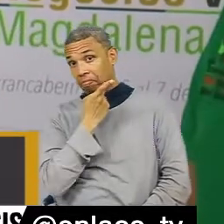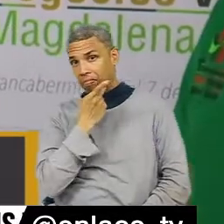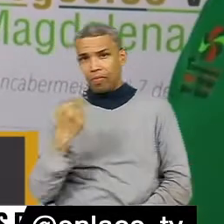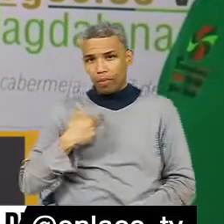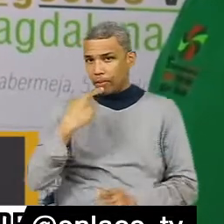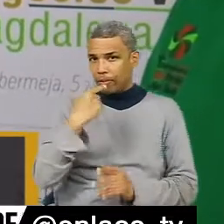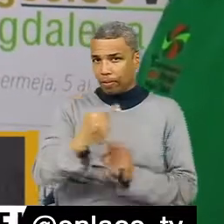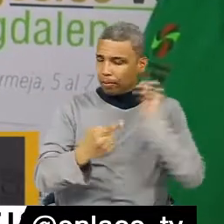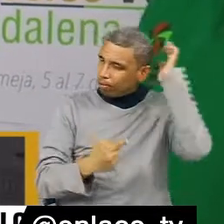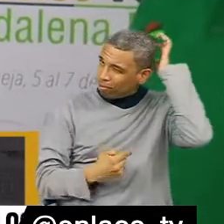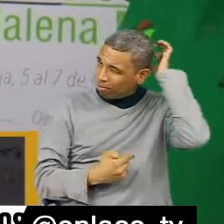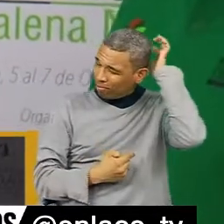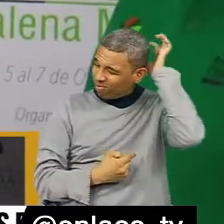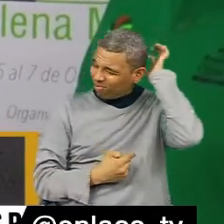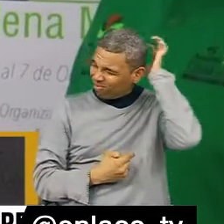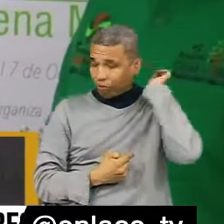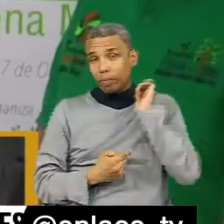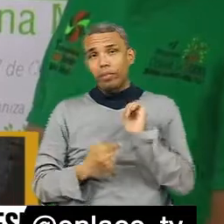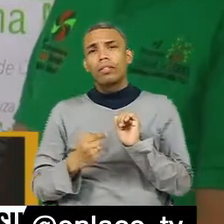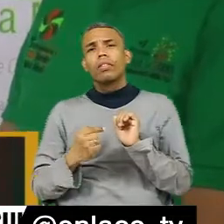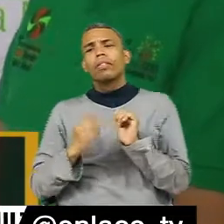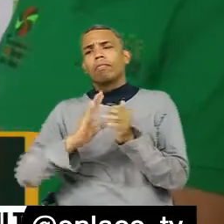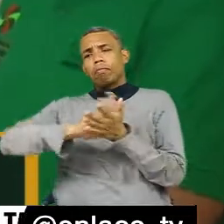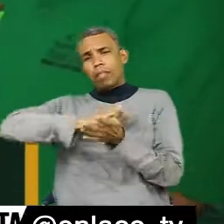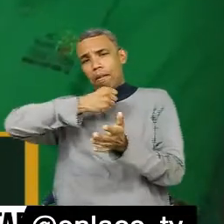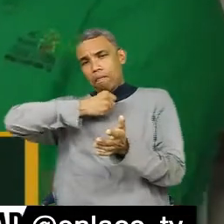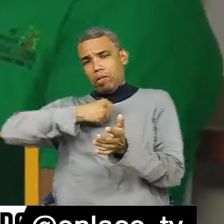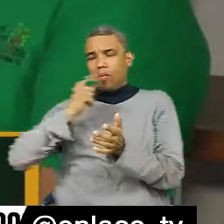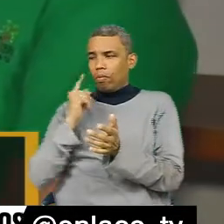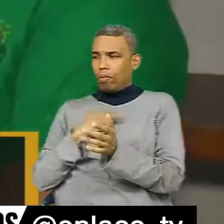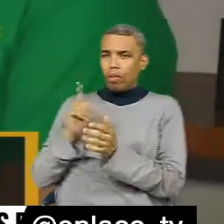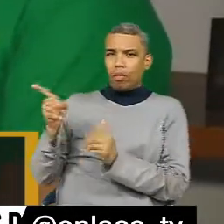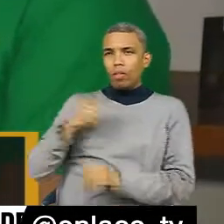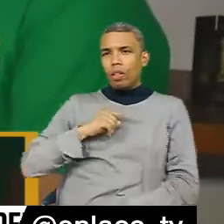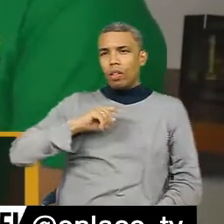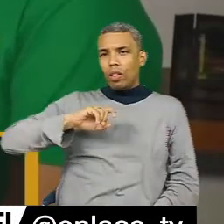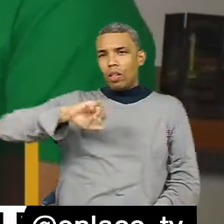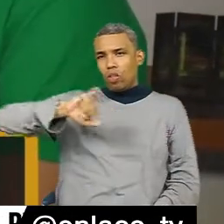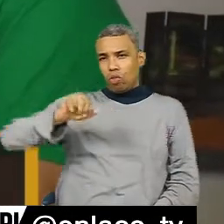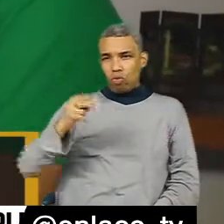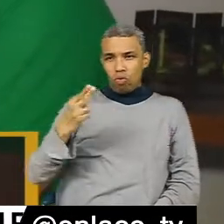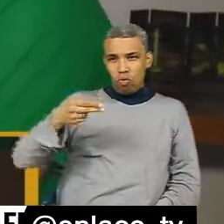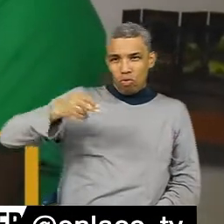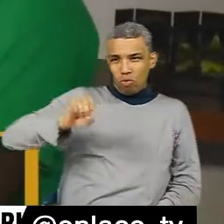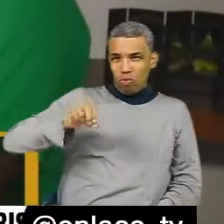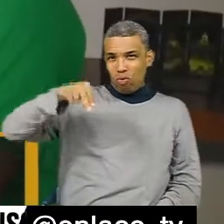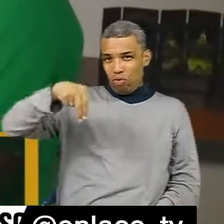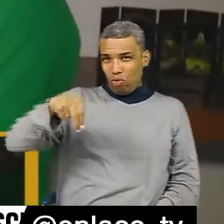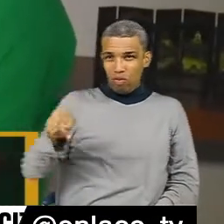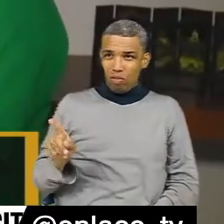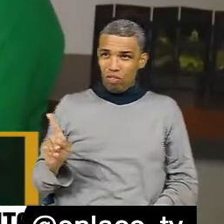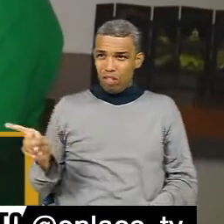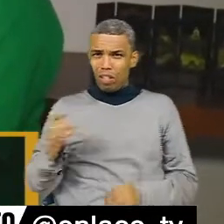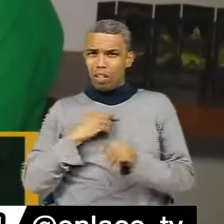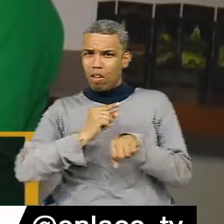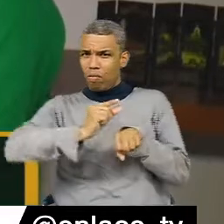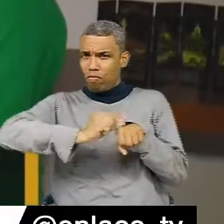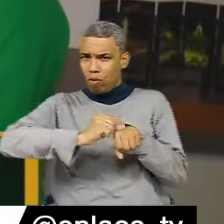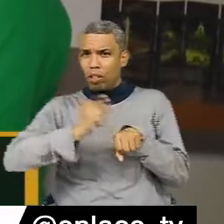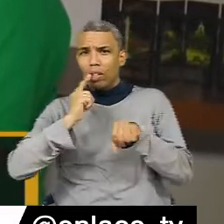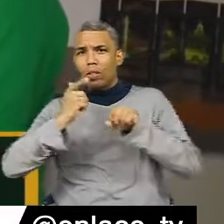tema que nos compete a todos, tenemos aquí a mi lado a John Mario Flores de la Fundación Cuidar la Tierra. John Mario, contémosle a la gente de Barranca Bermeja cuál es